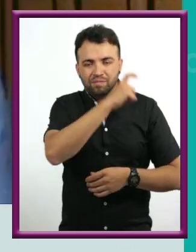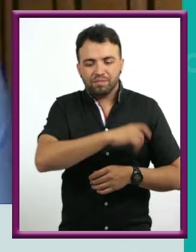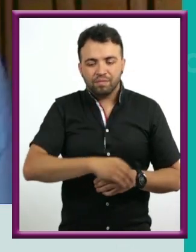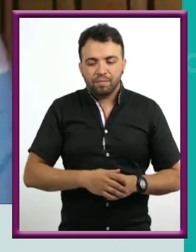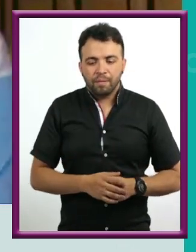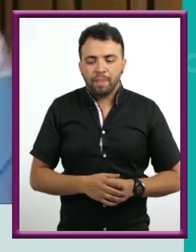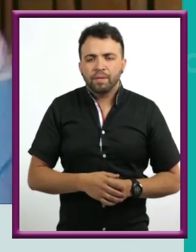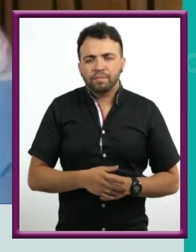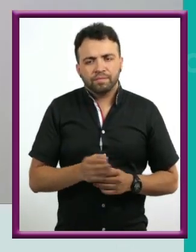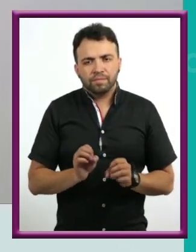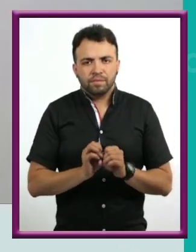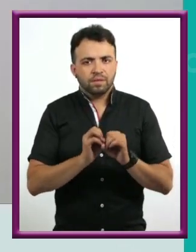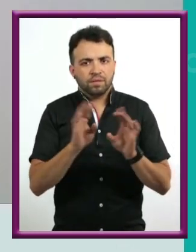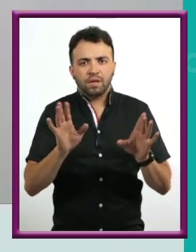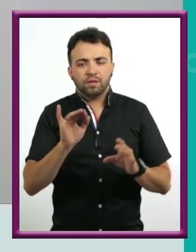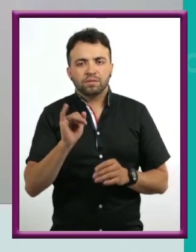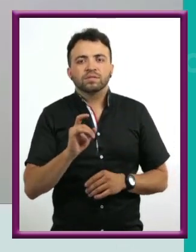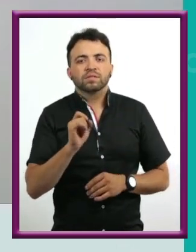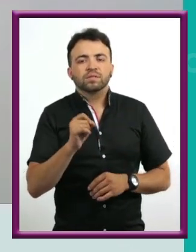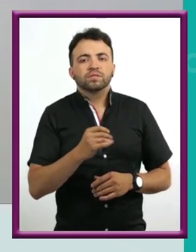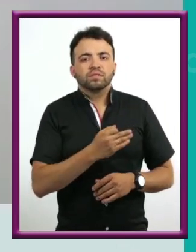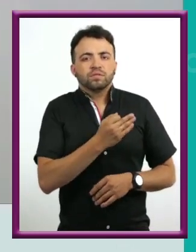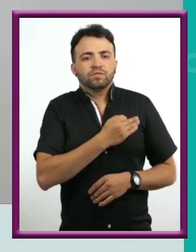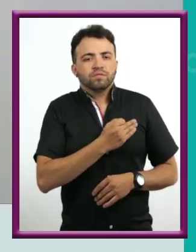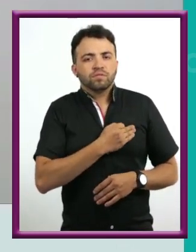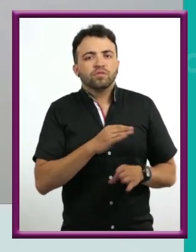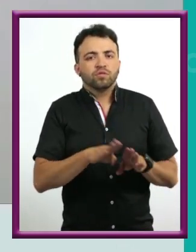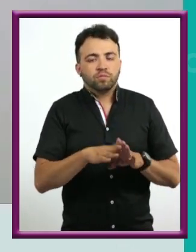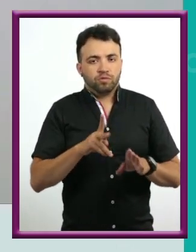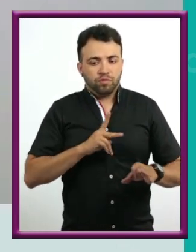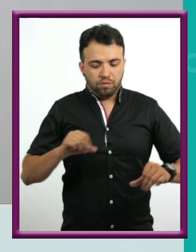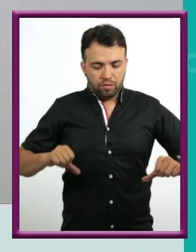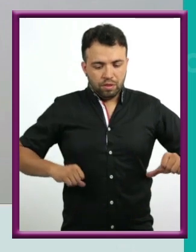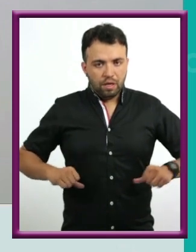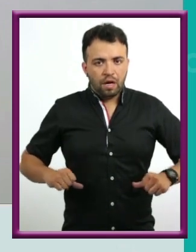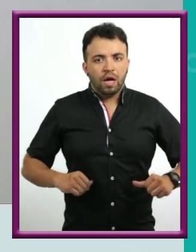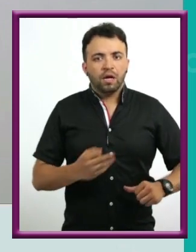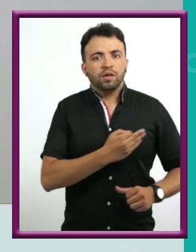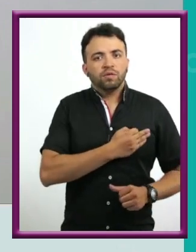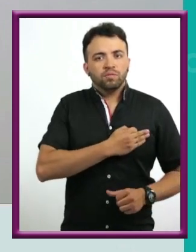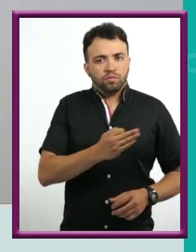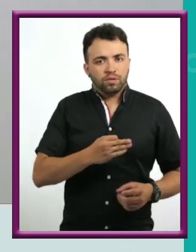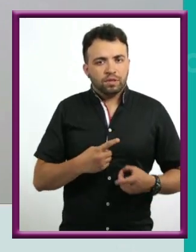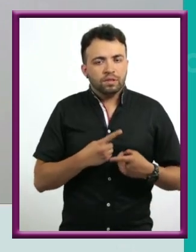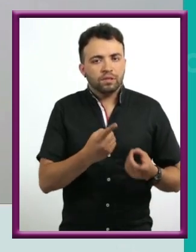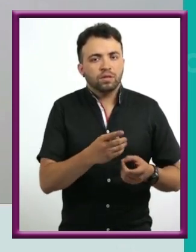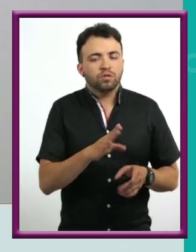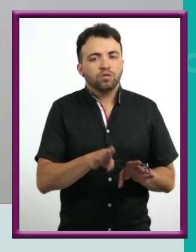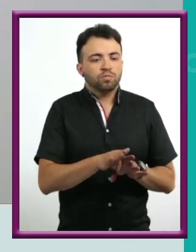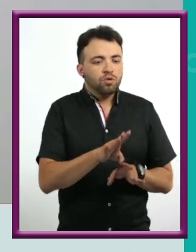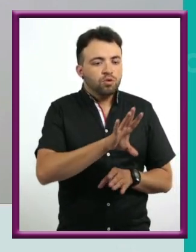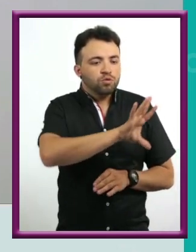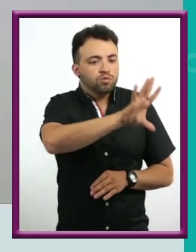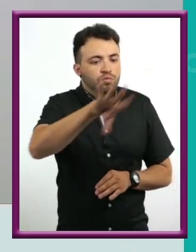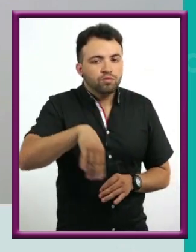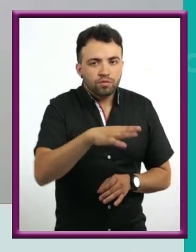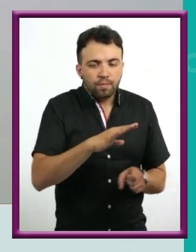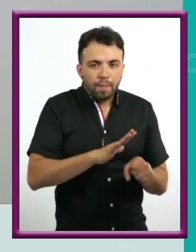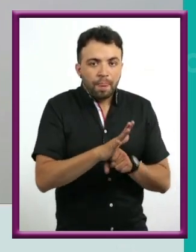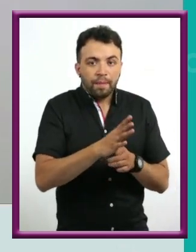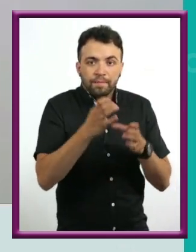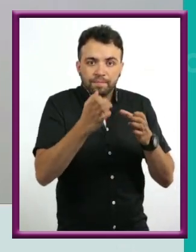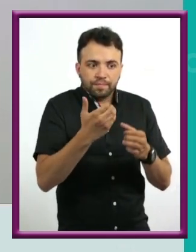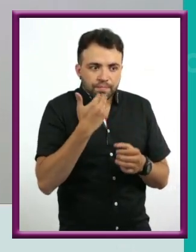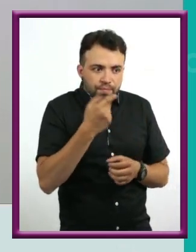difícil diferenciar ambas. Sí, claro que sí. La bondad son acciones buenas.